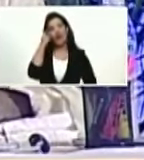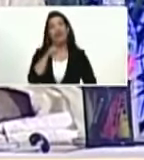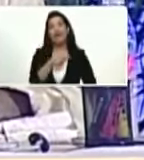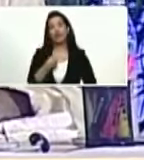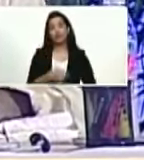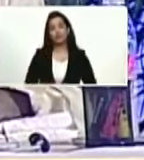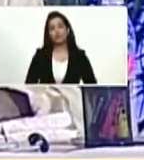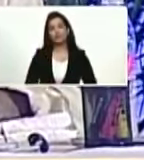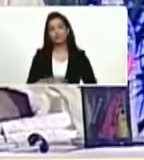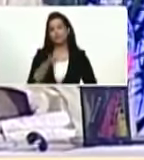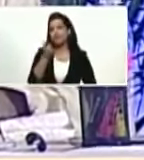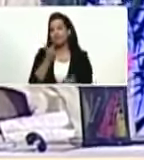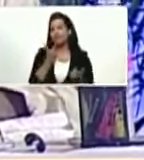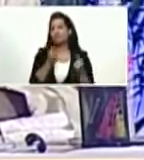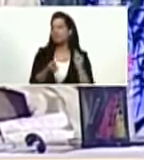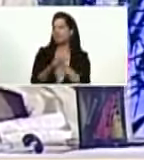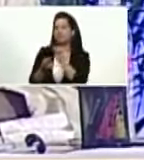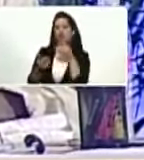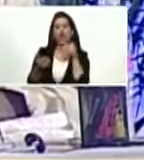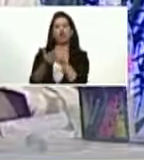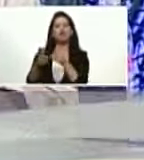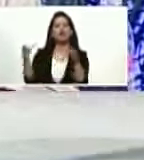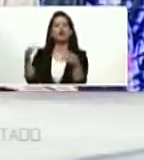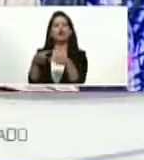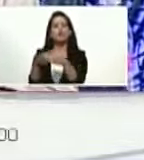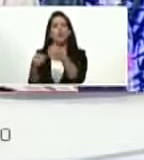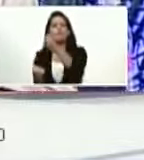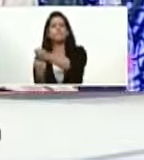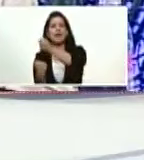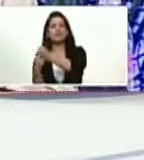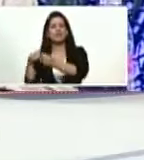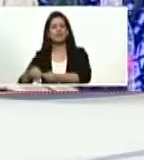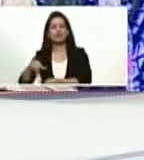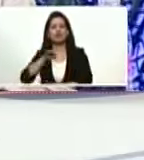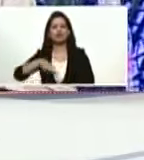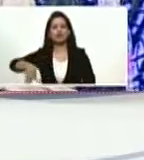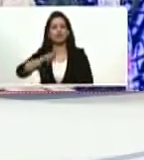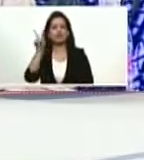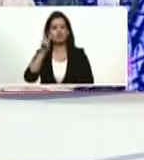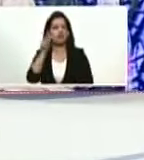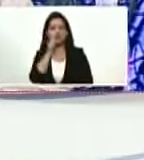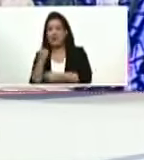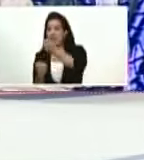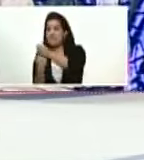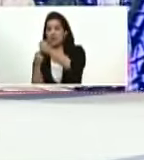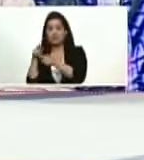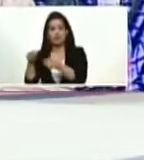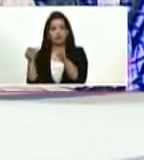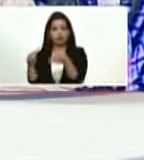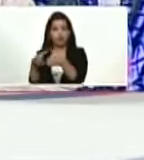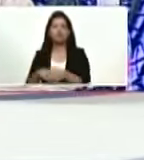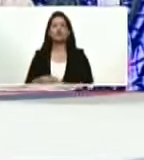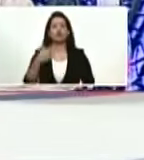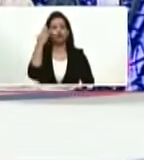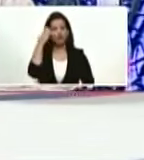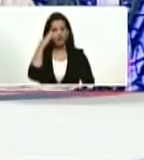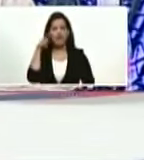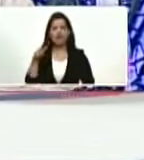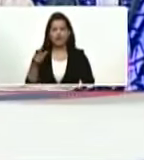obrera. Y yo sabía que ustedes iban a responder con esa calidad de ese documento que has expresado.